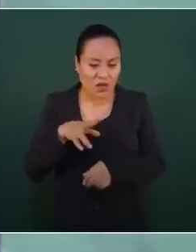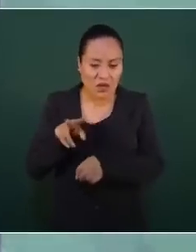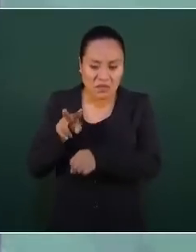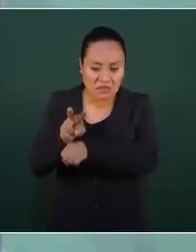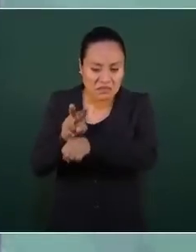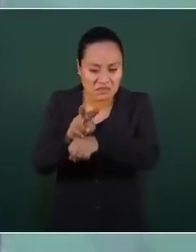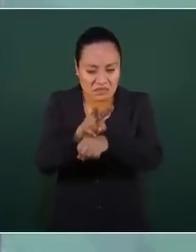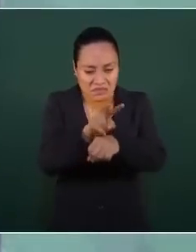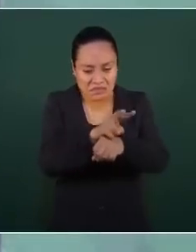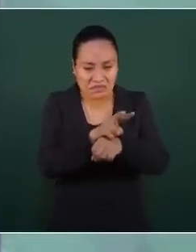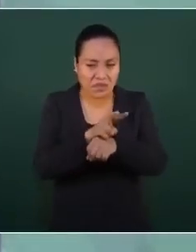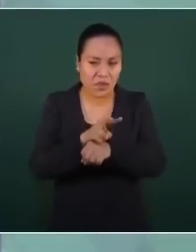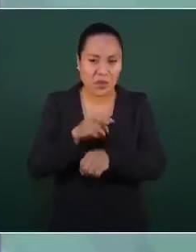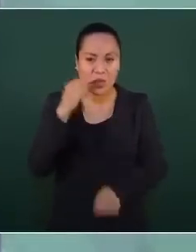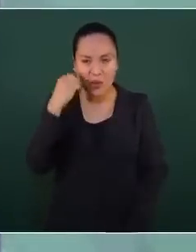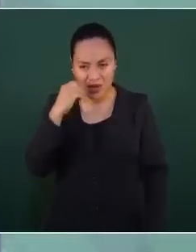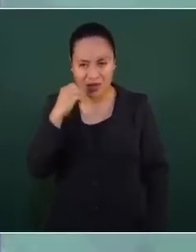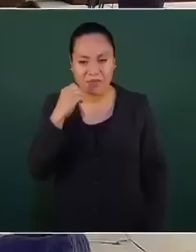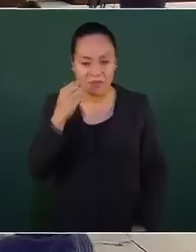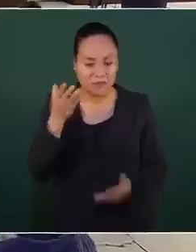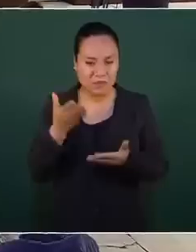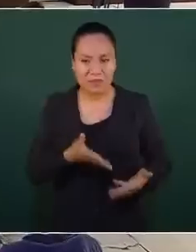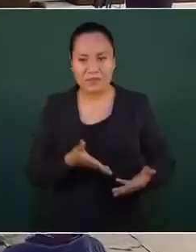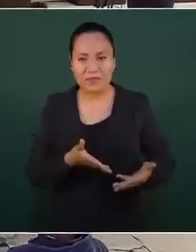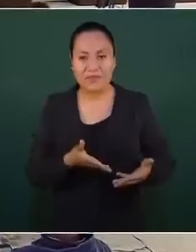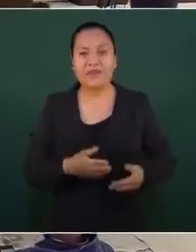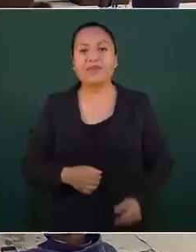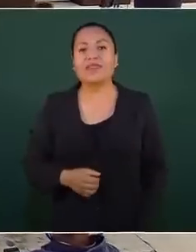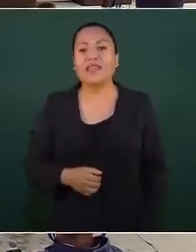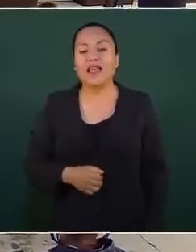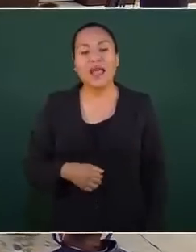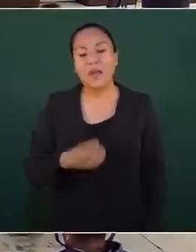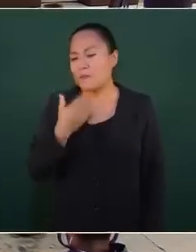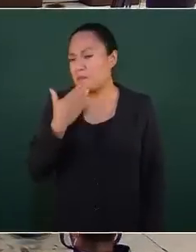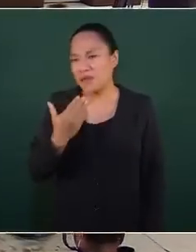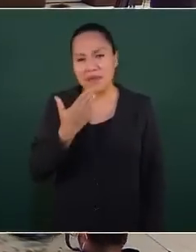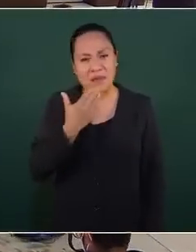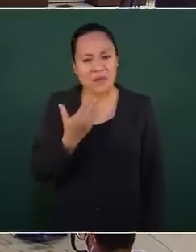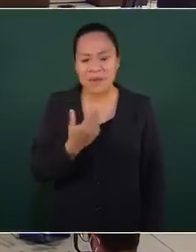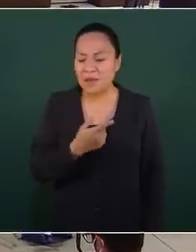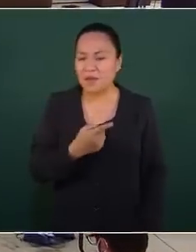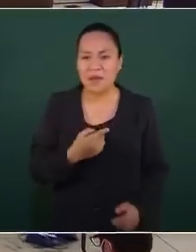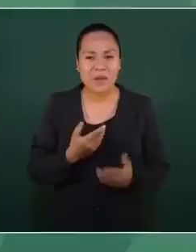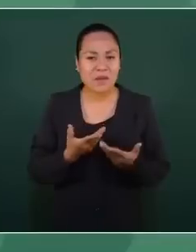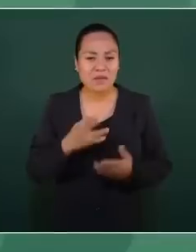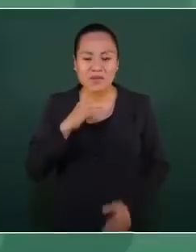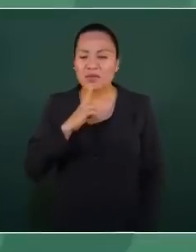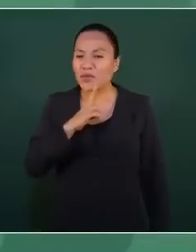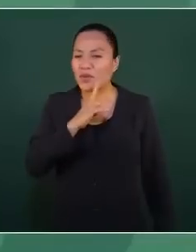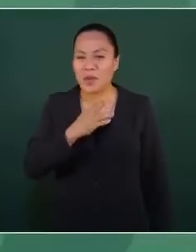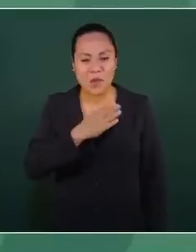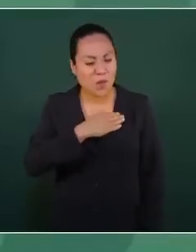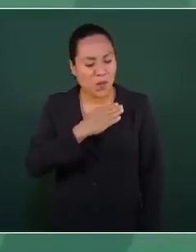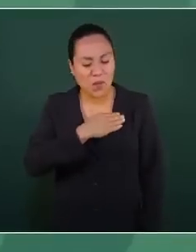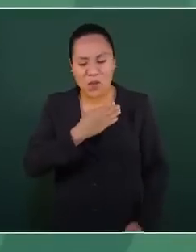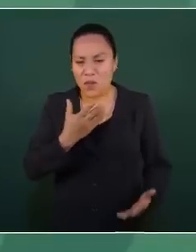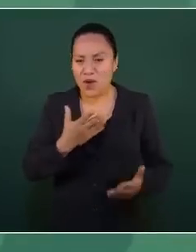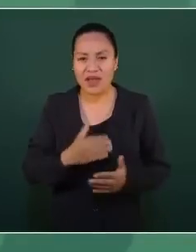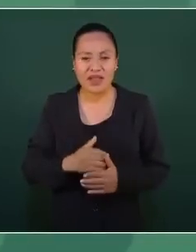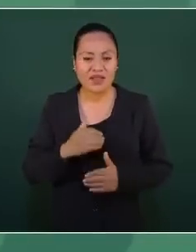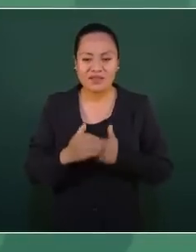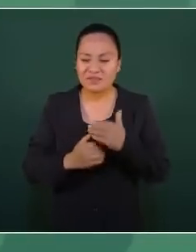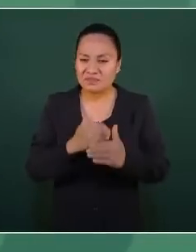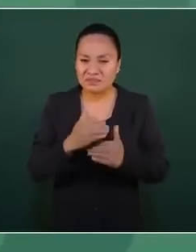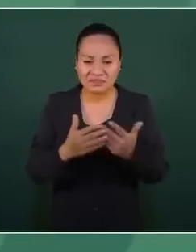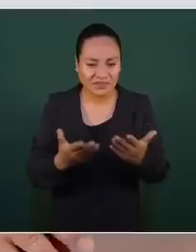buenas noticias, pero decía, me dio mucho gusto porque me detuvieron en el